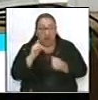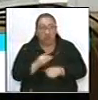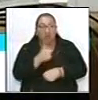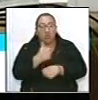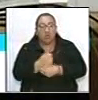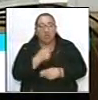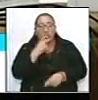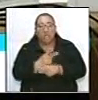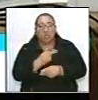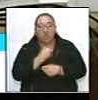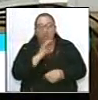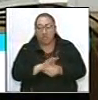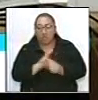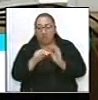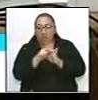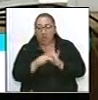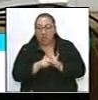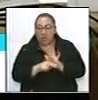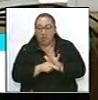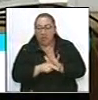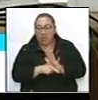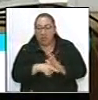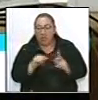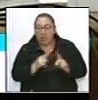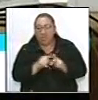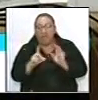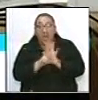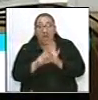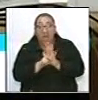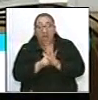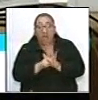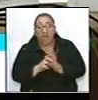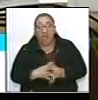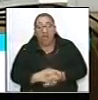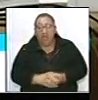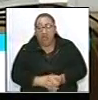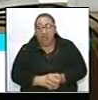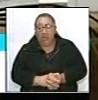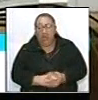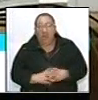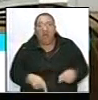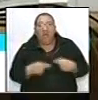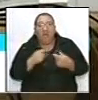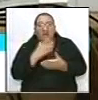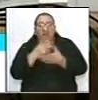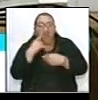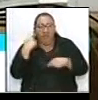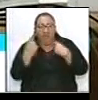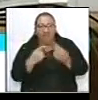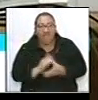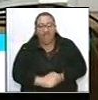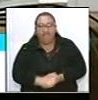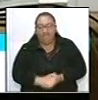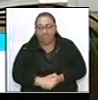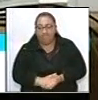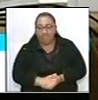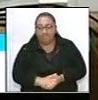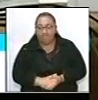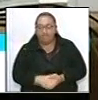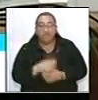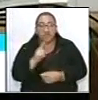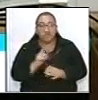por el cumplimiento de las normas y también de las leyes enfrentando a la delincuencia. Entonces, es